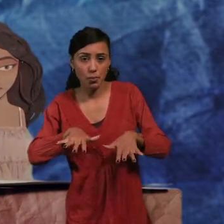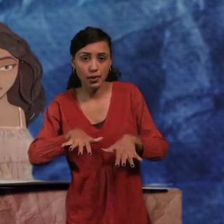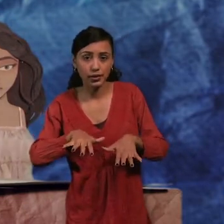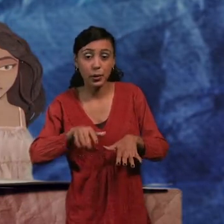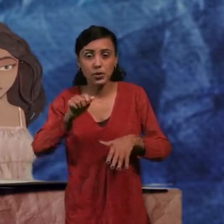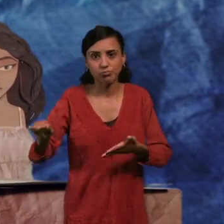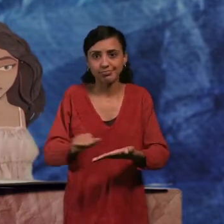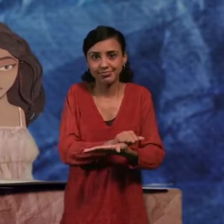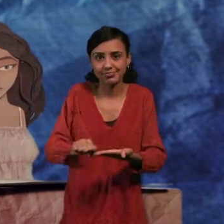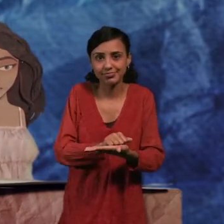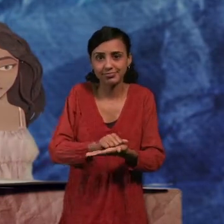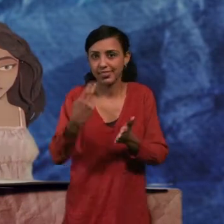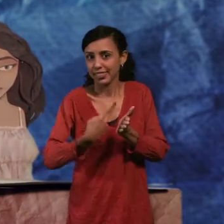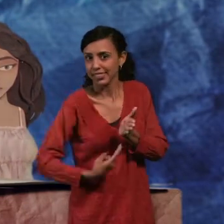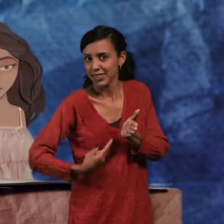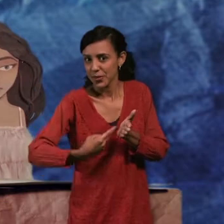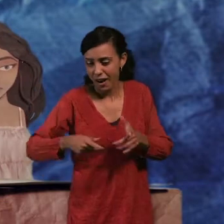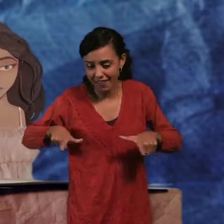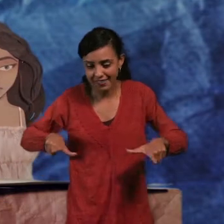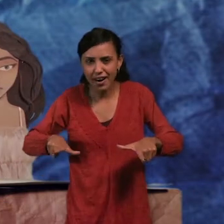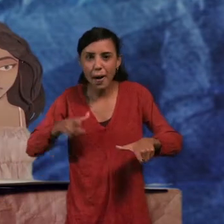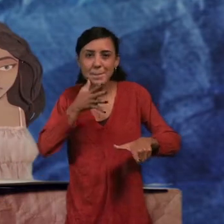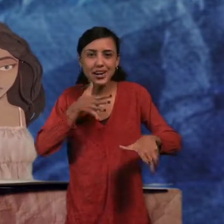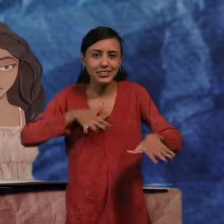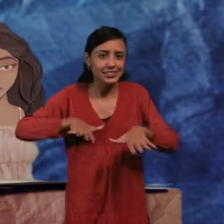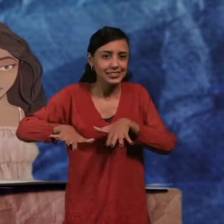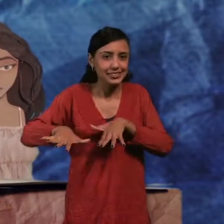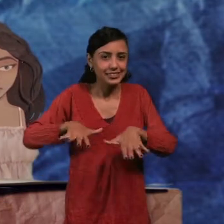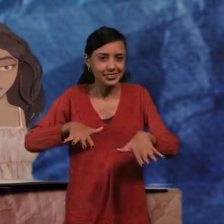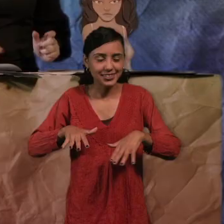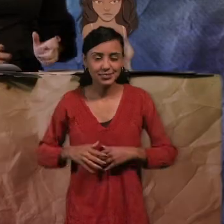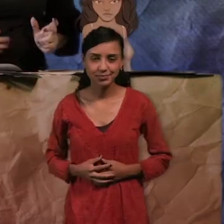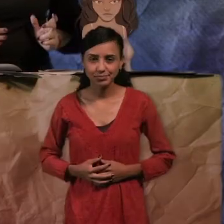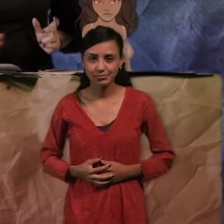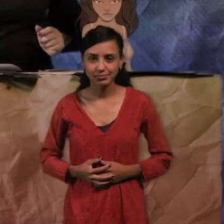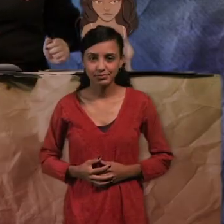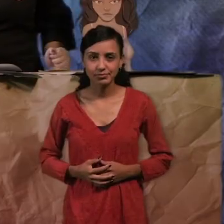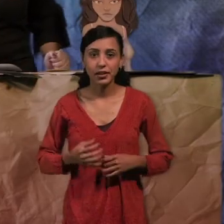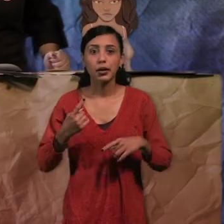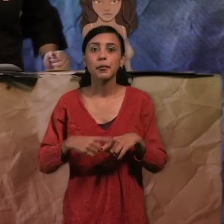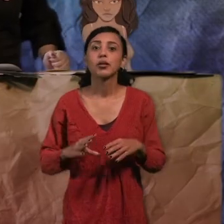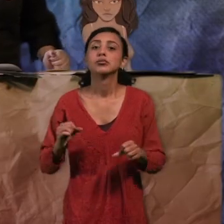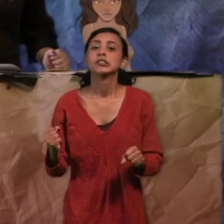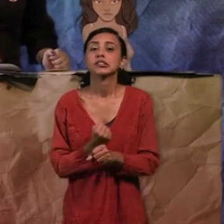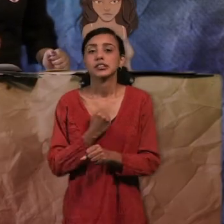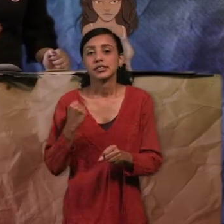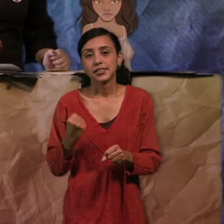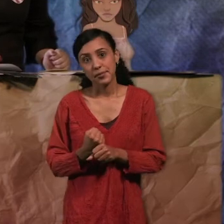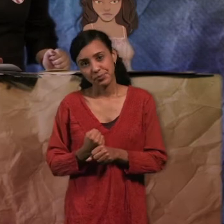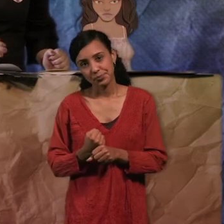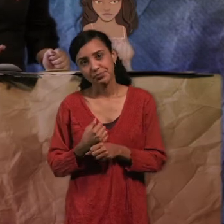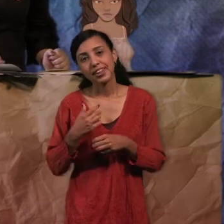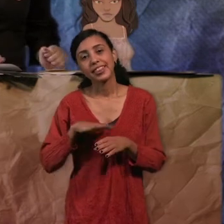y dibujaba esos cambios para generar la ilusión de movimiento, para ver que el personaje estaba vivo. Pero eso le daba mucho trabajo. Y